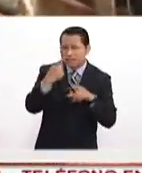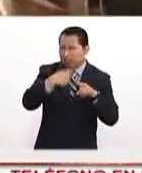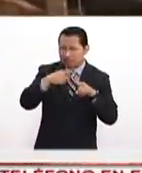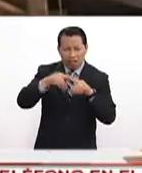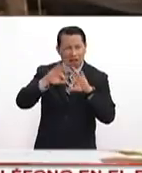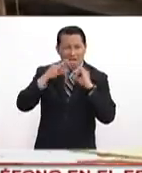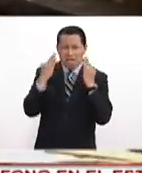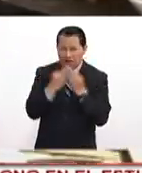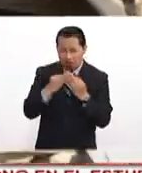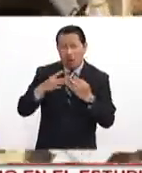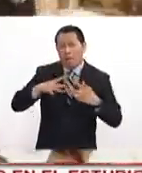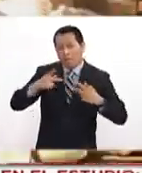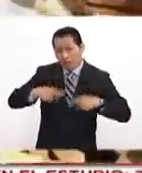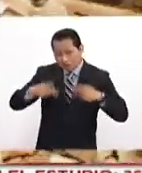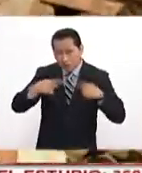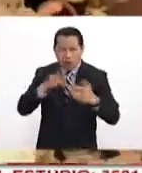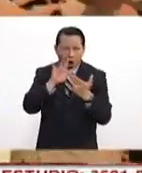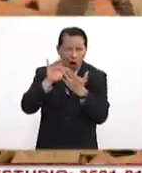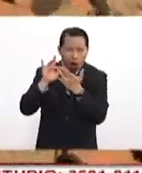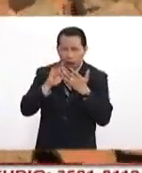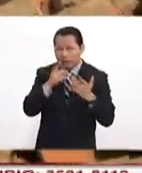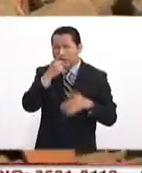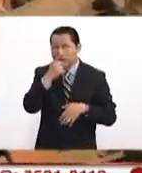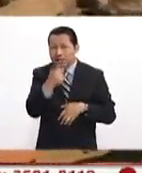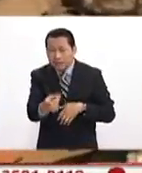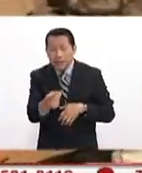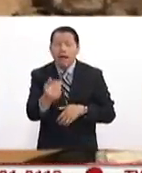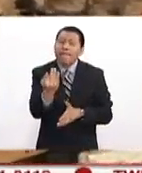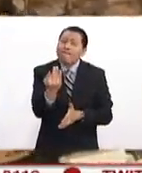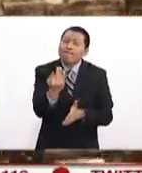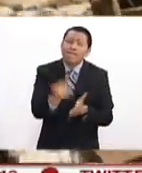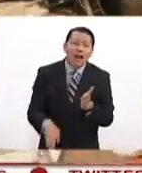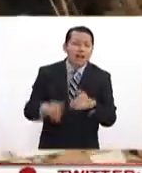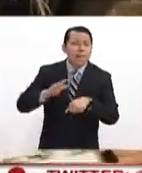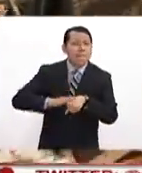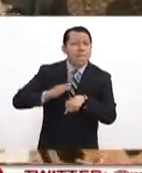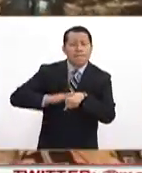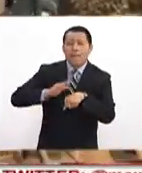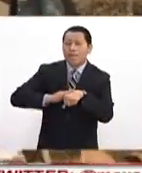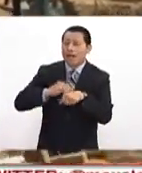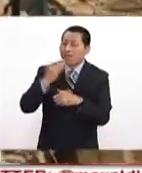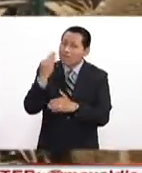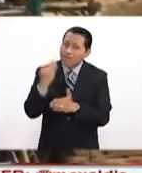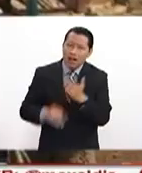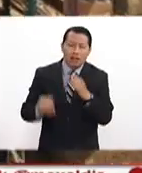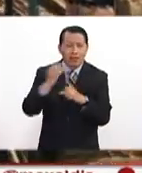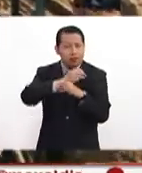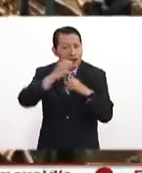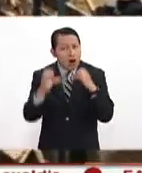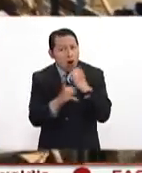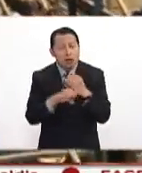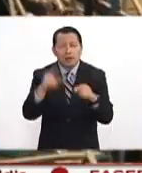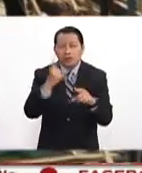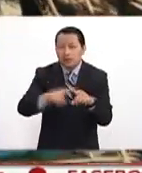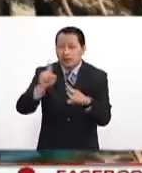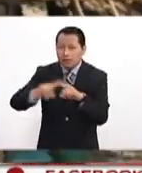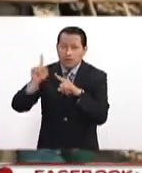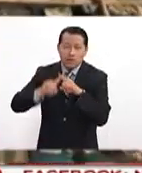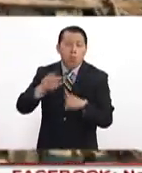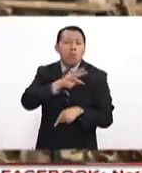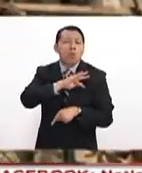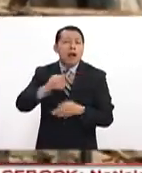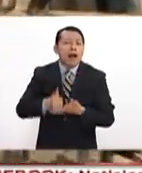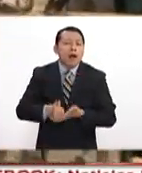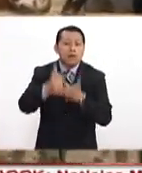algunos pobladores a los cuales comentan que todavía hace falta mucho por contribuir con estas personas damnificadas